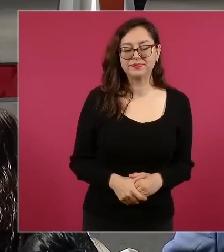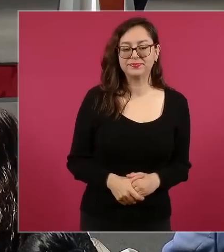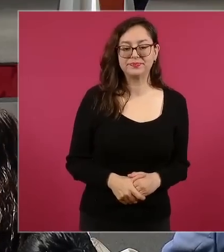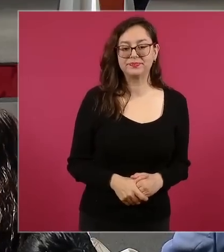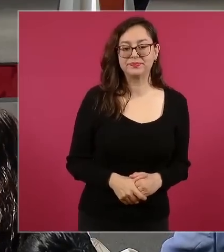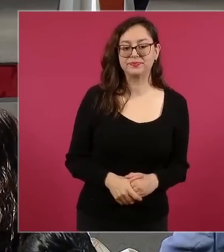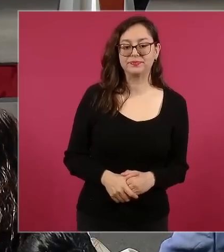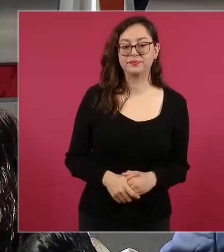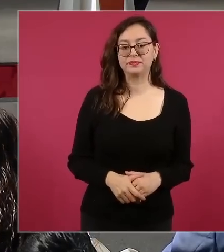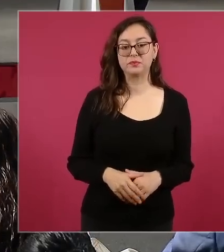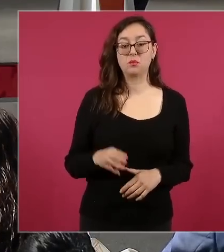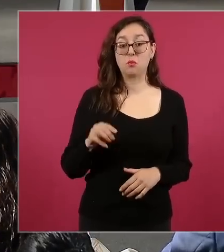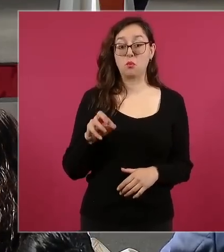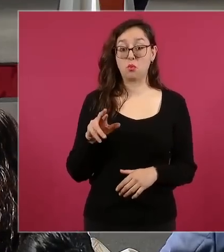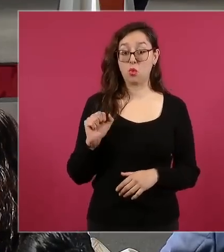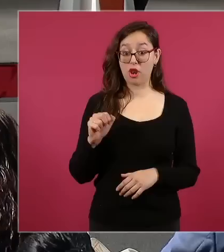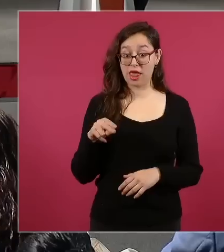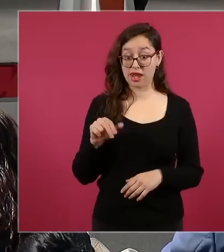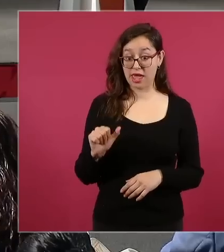un dirigente de Morena